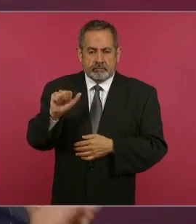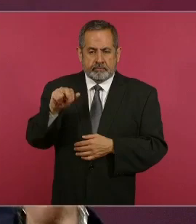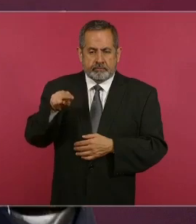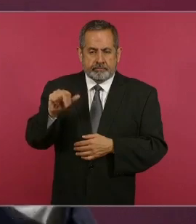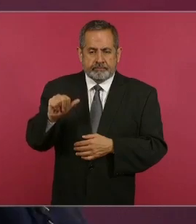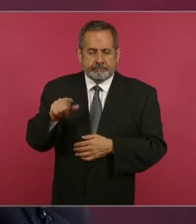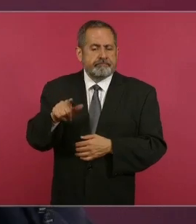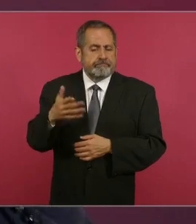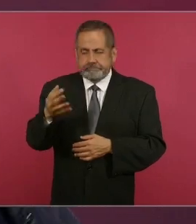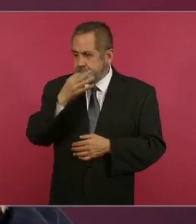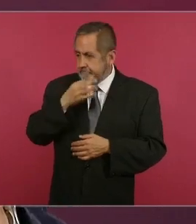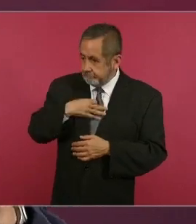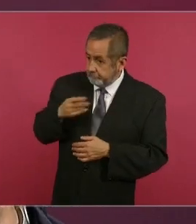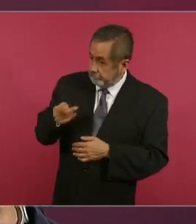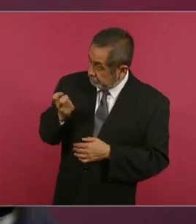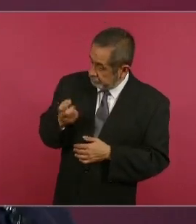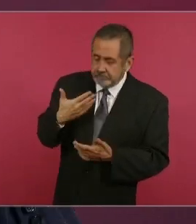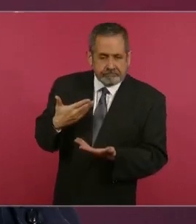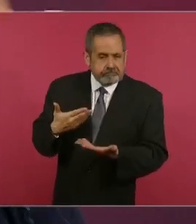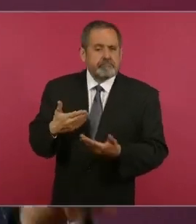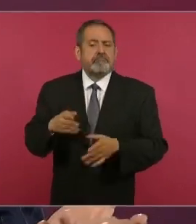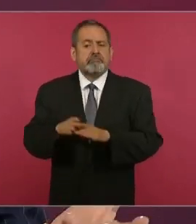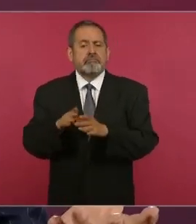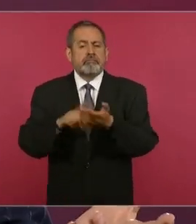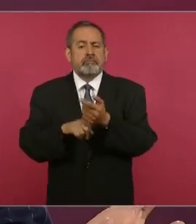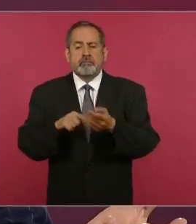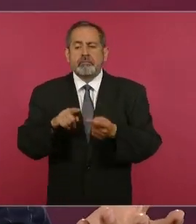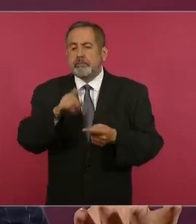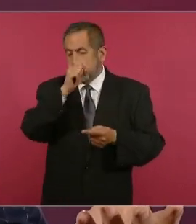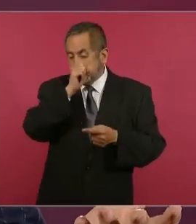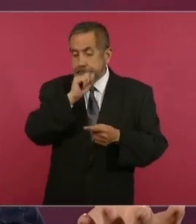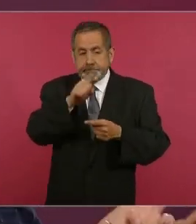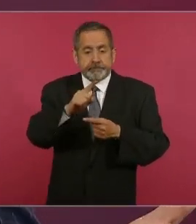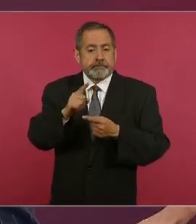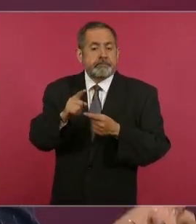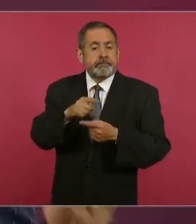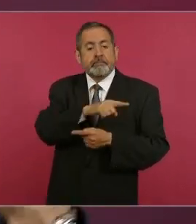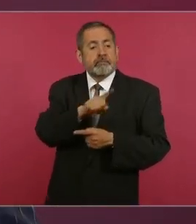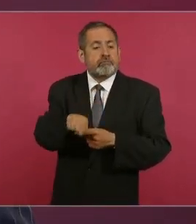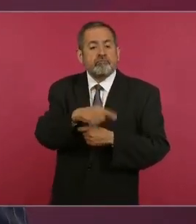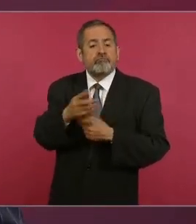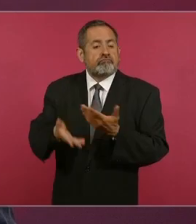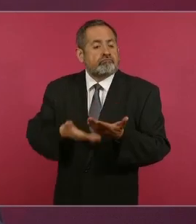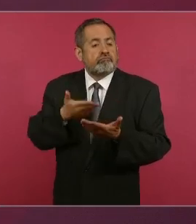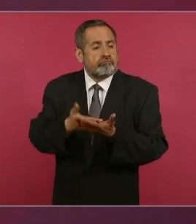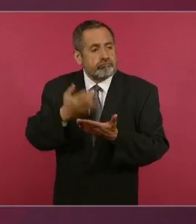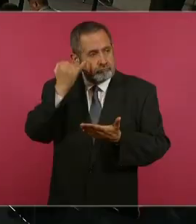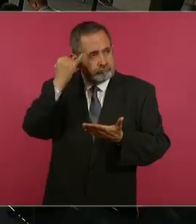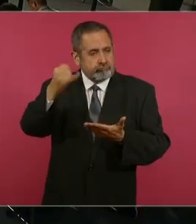y sé lo de la propuesta de entregar